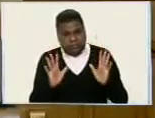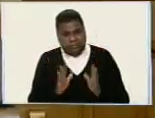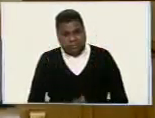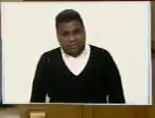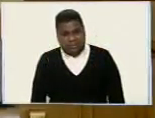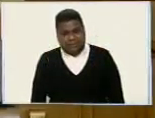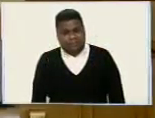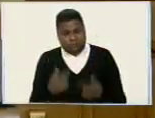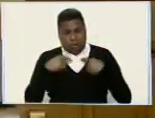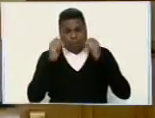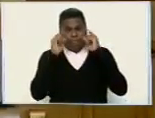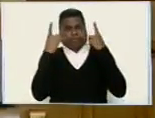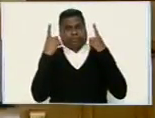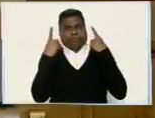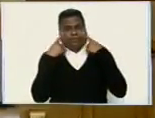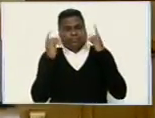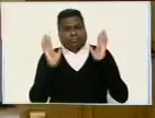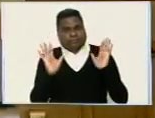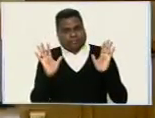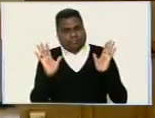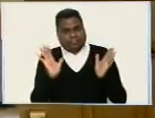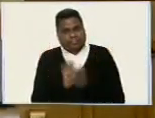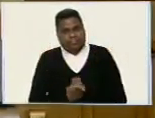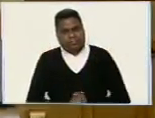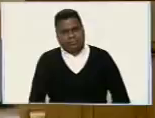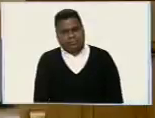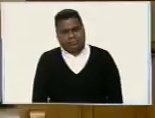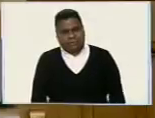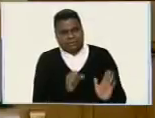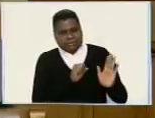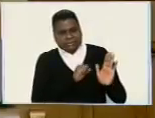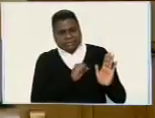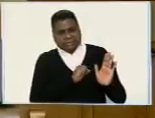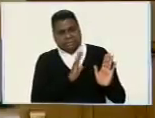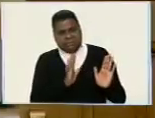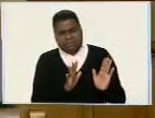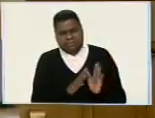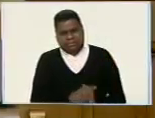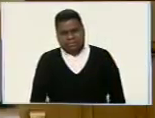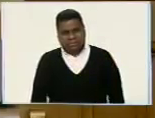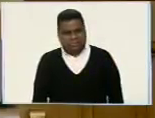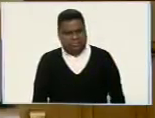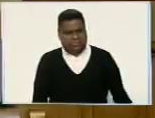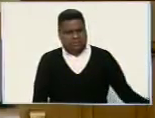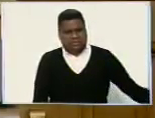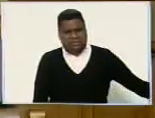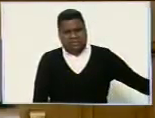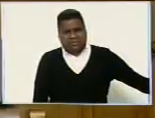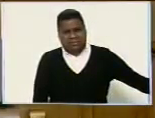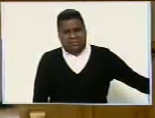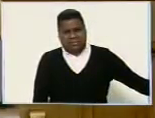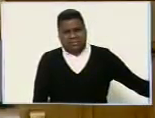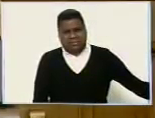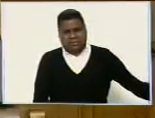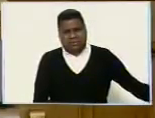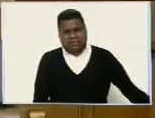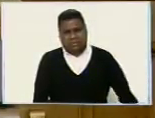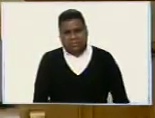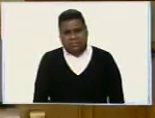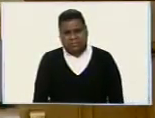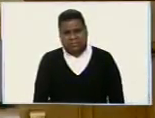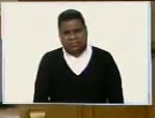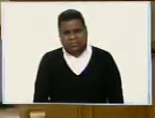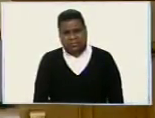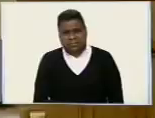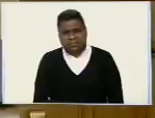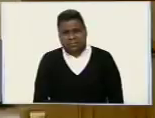me asustó. Miren, yo estaba tomando agua bendita por allá en San José, en Coro. Un abrazo a todos los coreanos y coreanas,